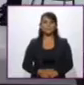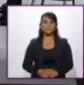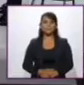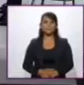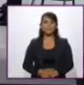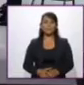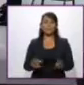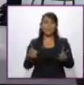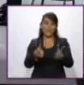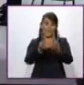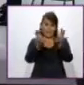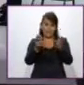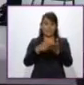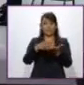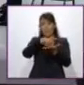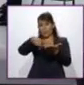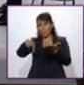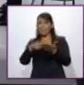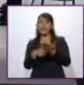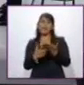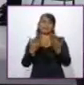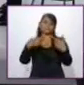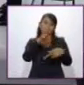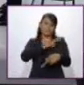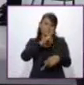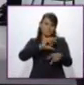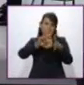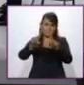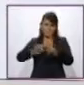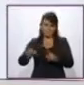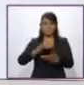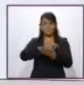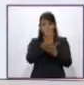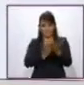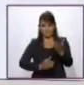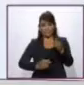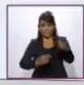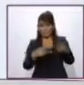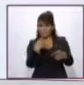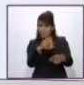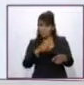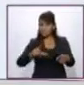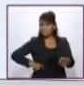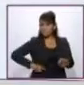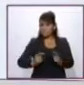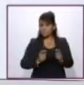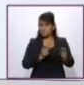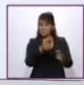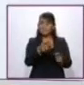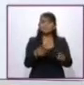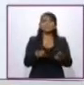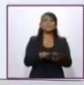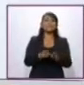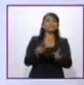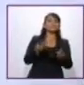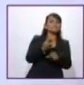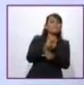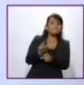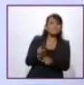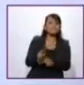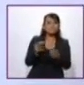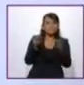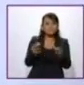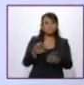materia de adquisiciones, arrendamientos y servicios que tenga que contratar su administración en caso de que el voto le favorezca?